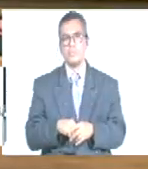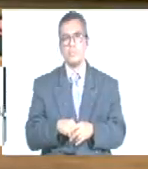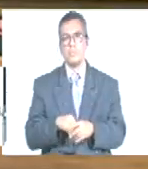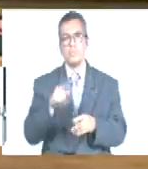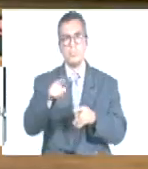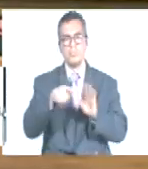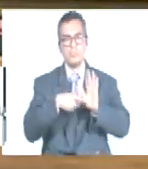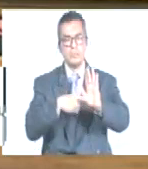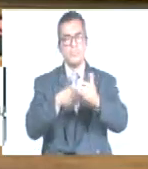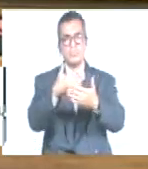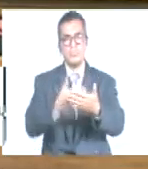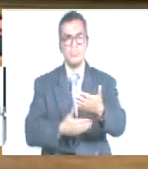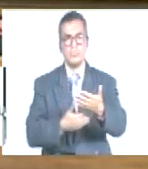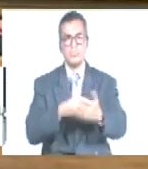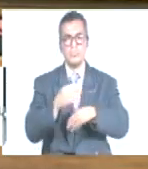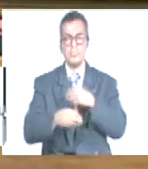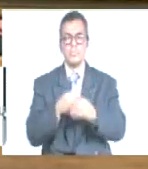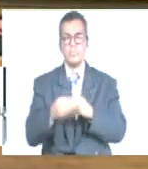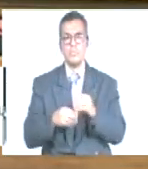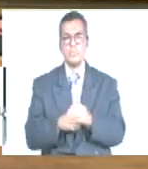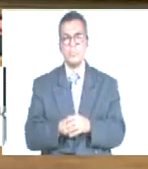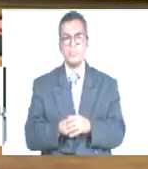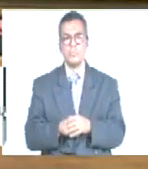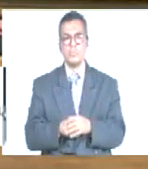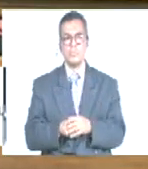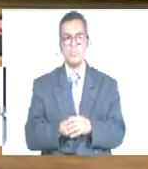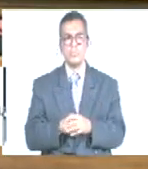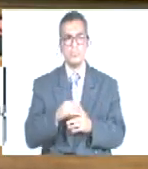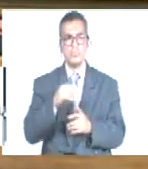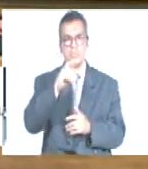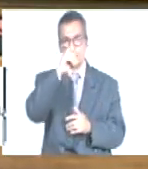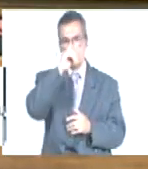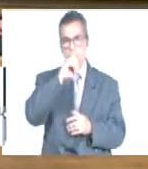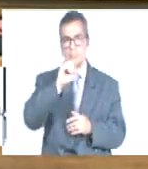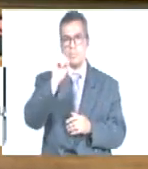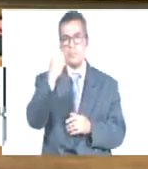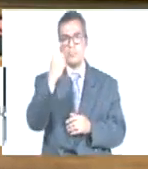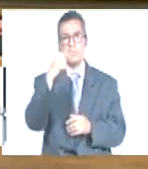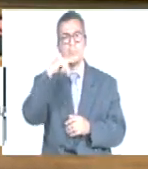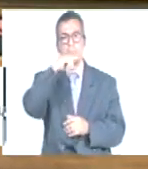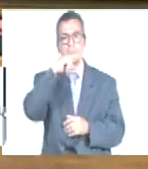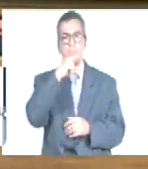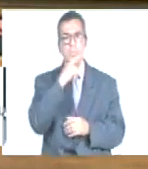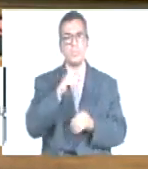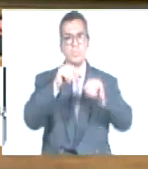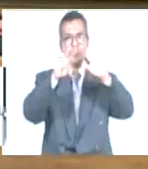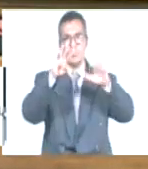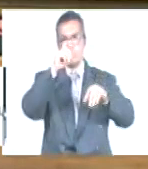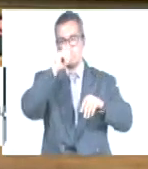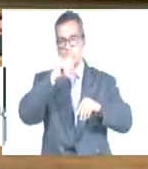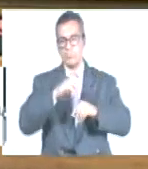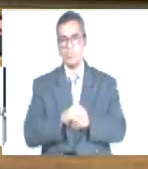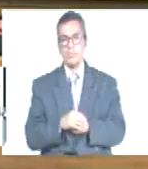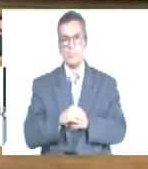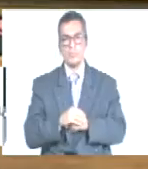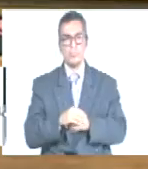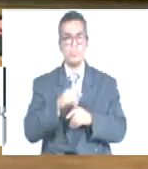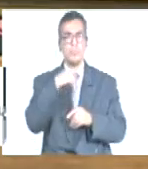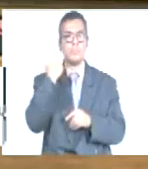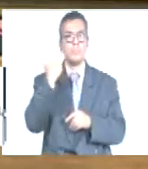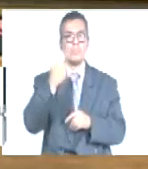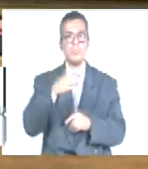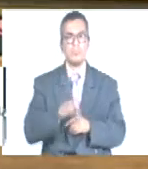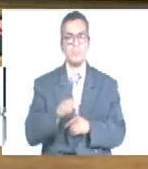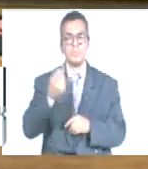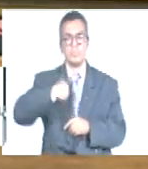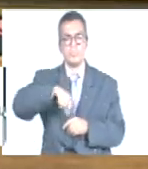presentó con motivo de conmemorarse el 1 de octubre, el 9º aniversario de la siembra